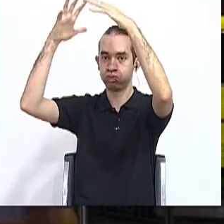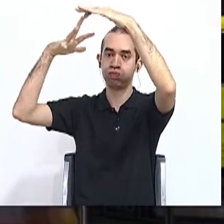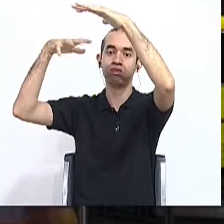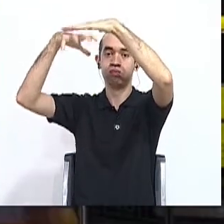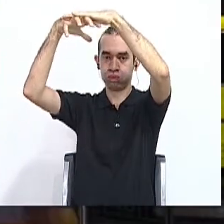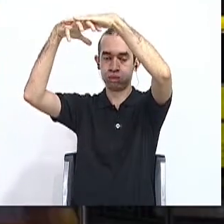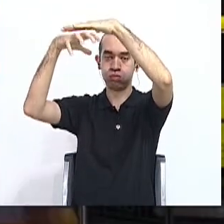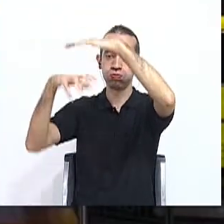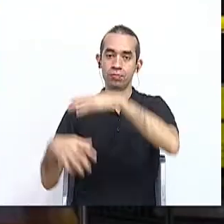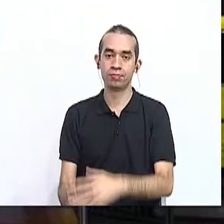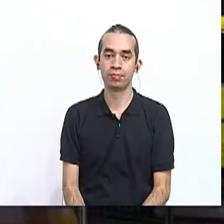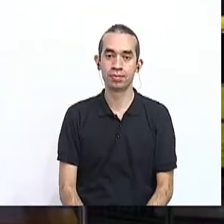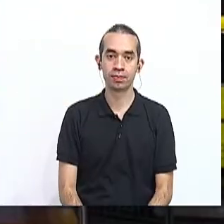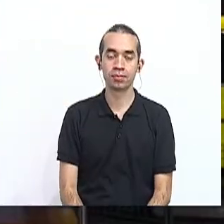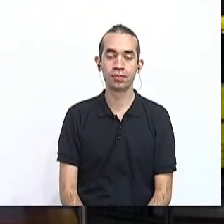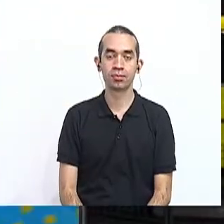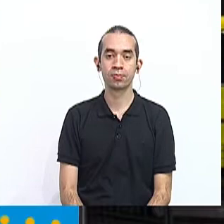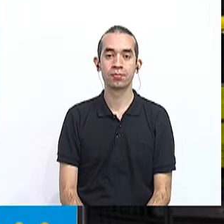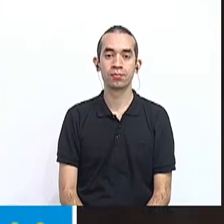caso.